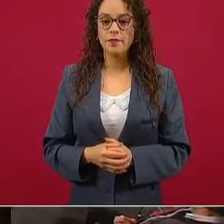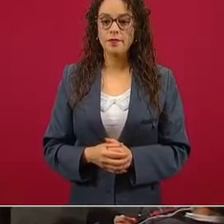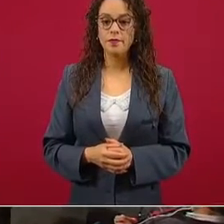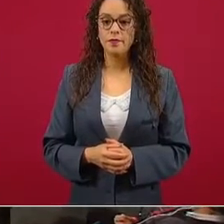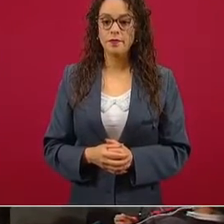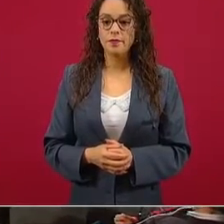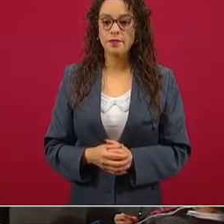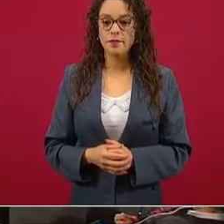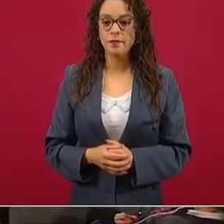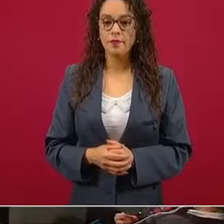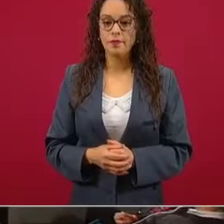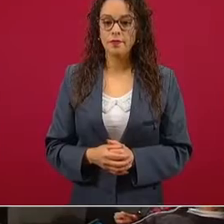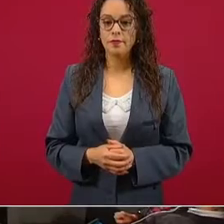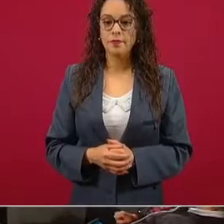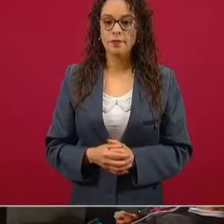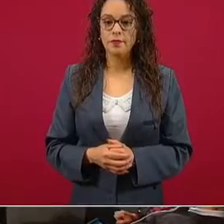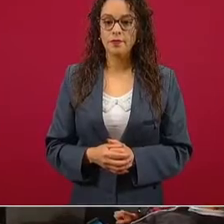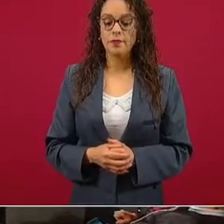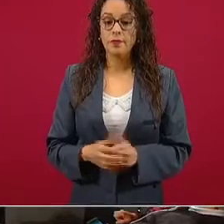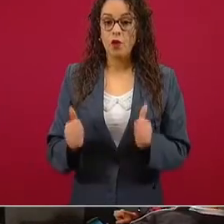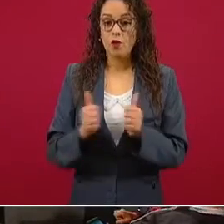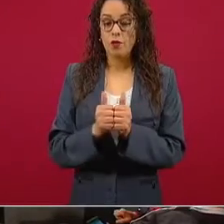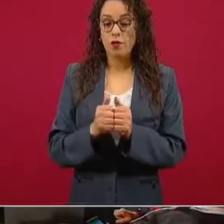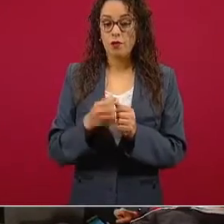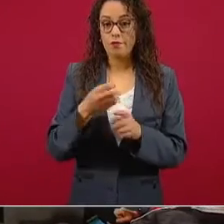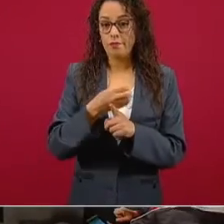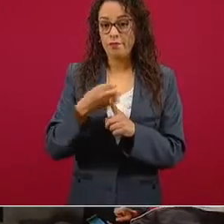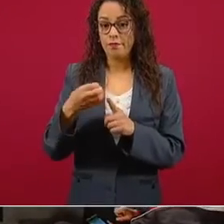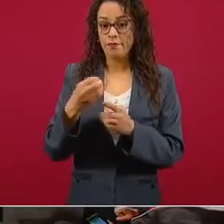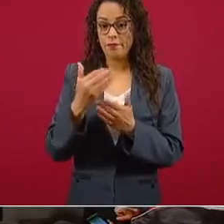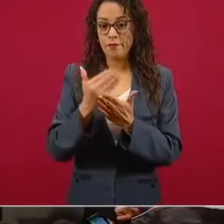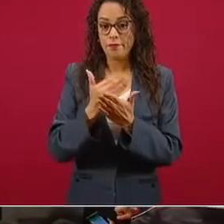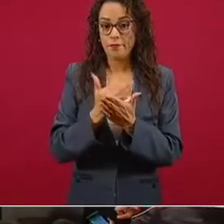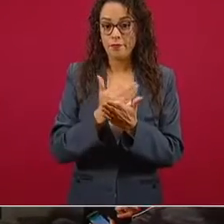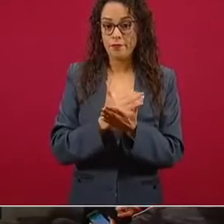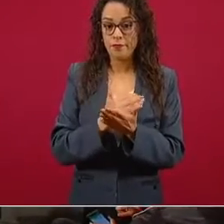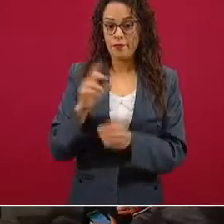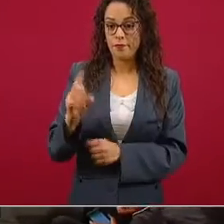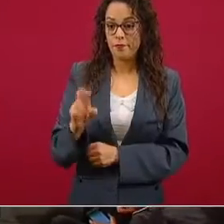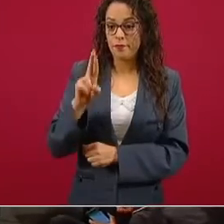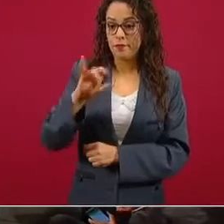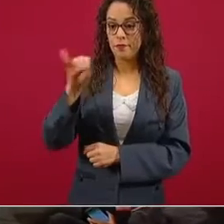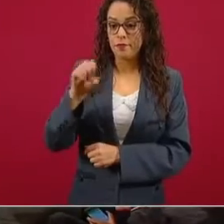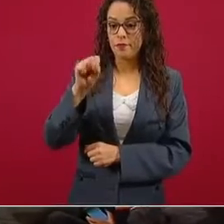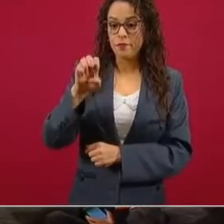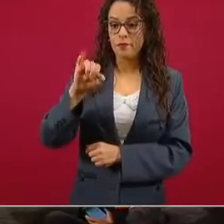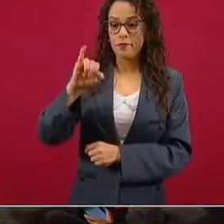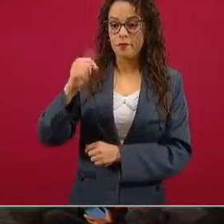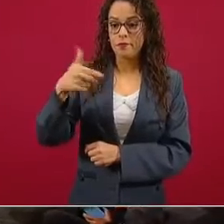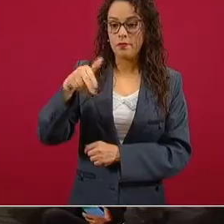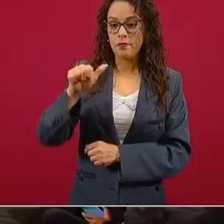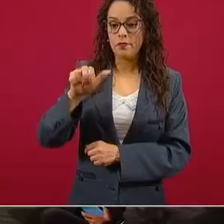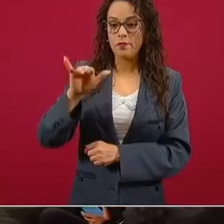de acuerdo al programa, es el doctor José Ignacio Santos Preciado.